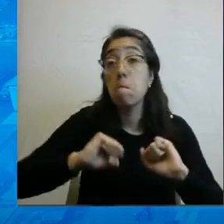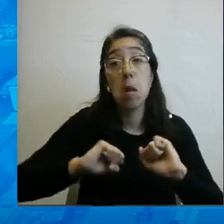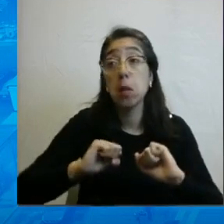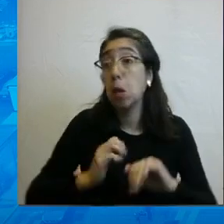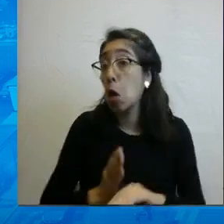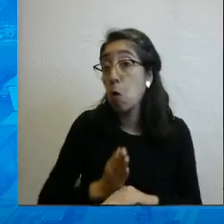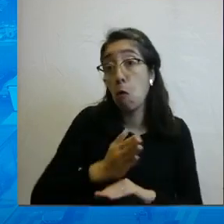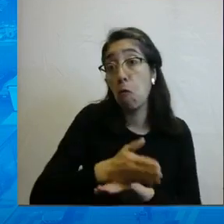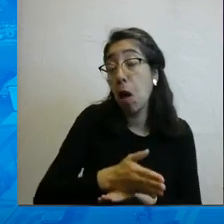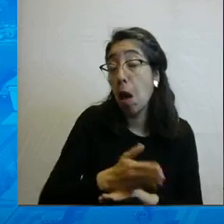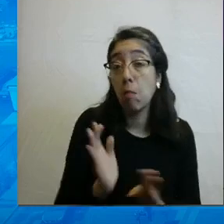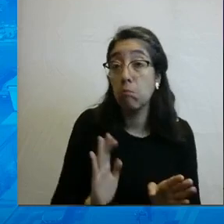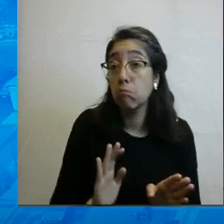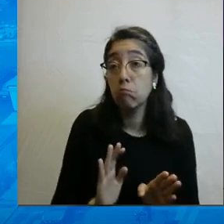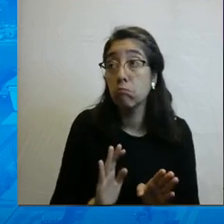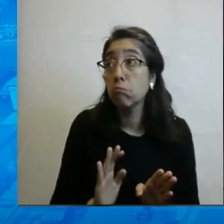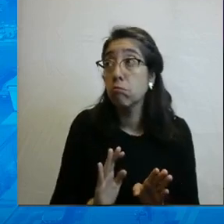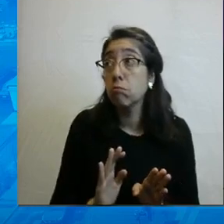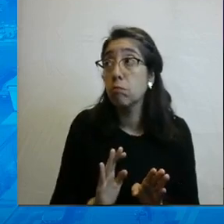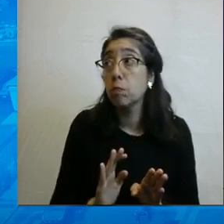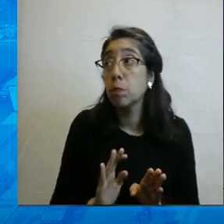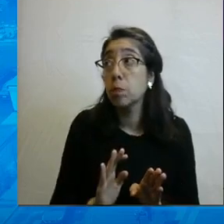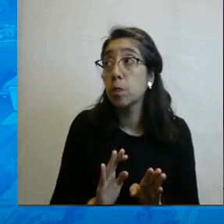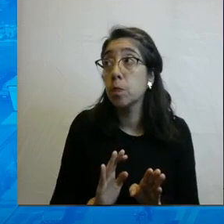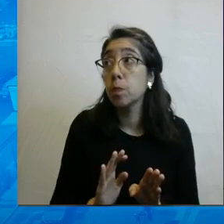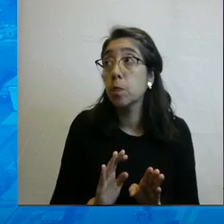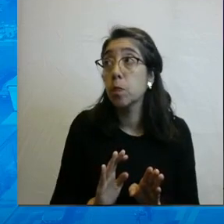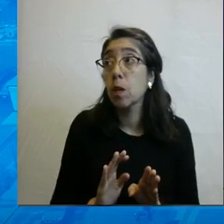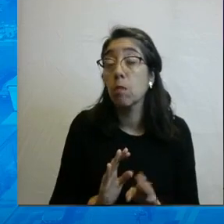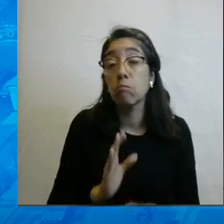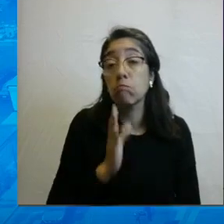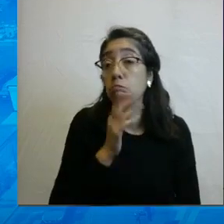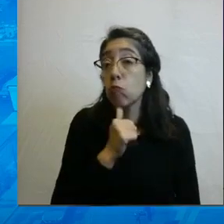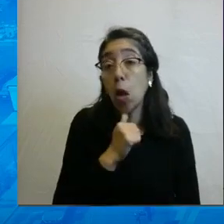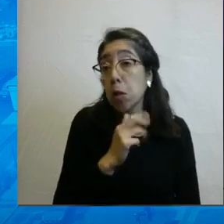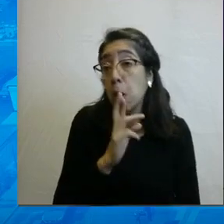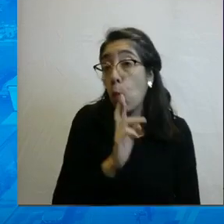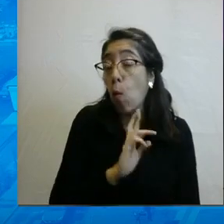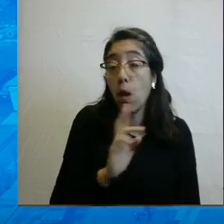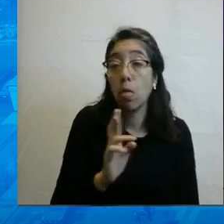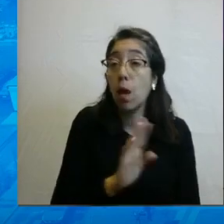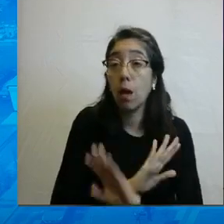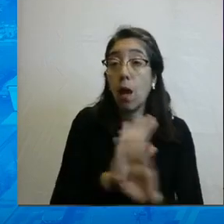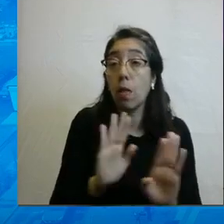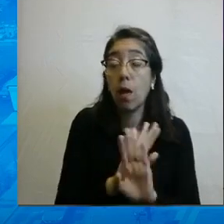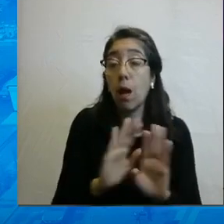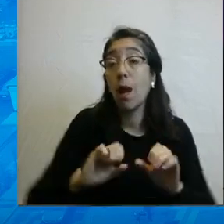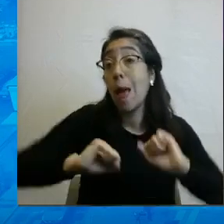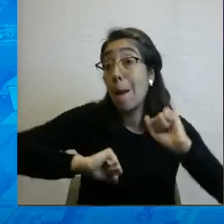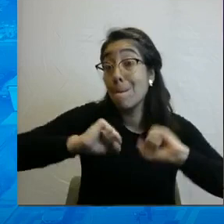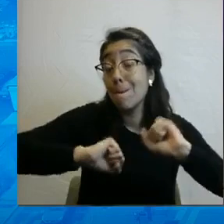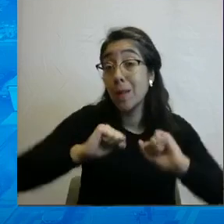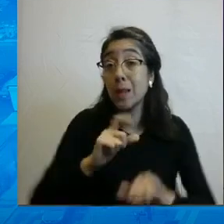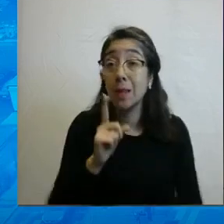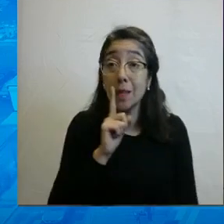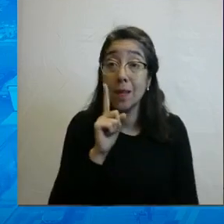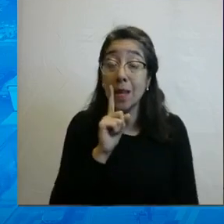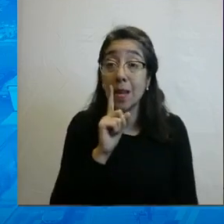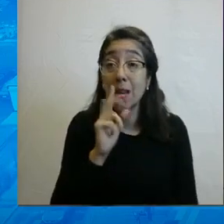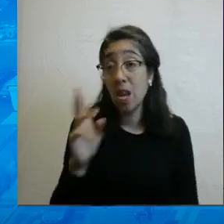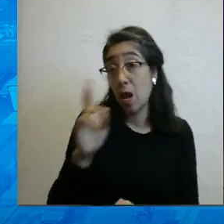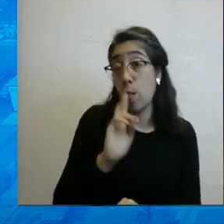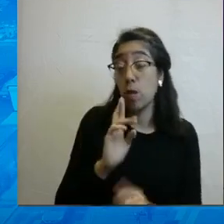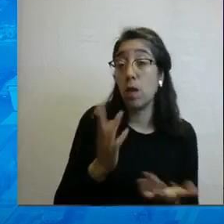a que preguntarle. Ellos dicen, no, le preguntan a los trabajadores porque ellos no saben. Obvio, es la empresa la que tiene que dar